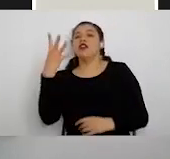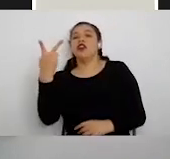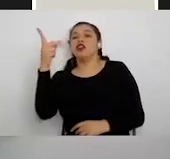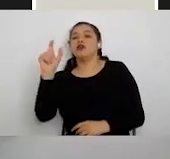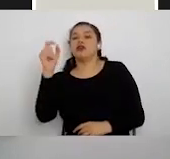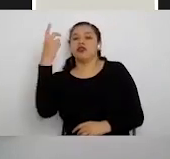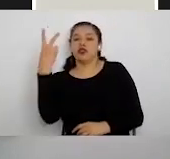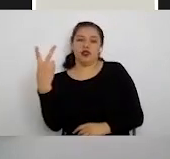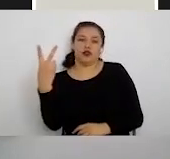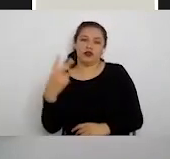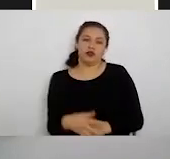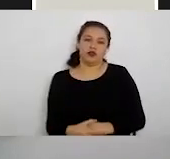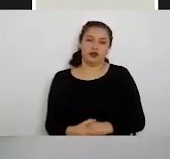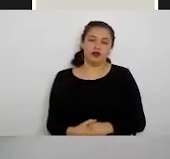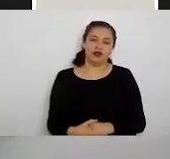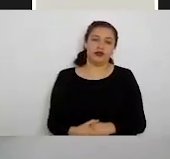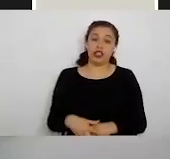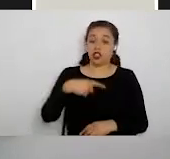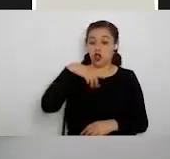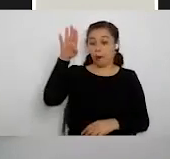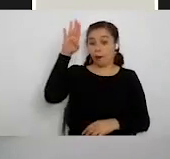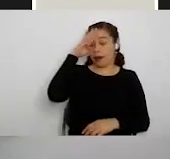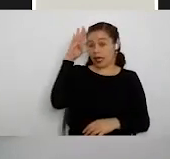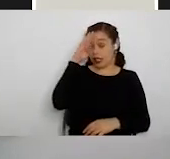pues yo creo que va a crecer más del 1.8.